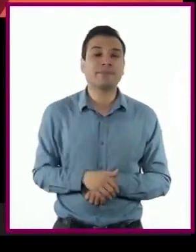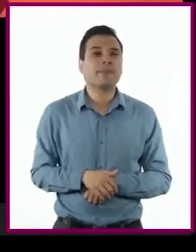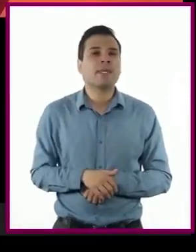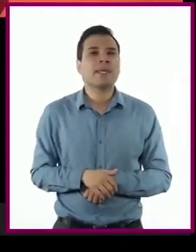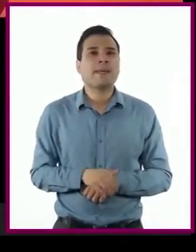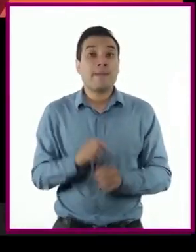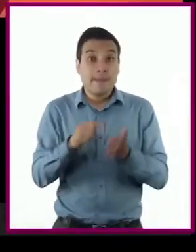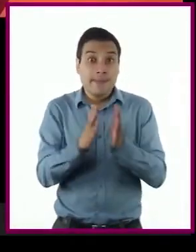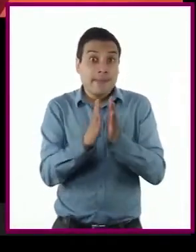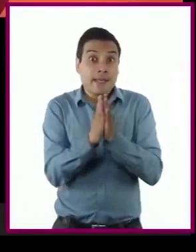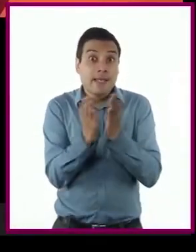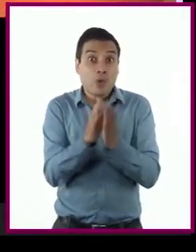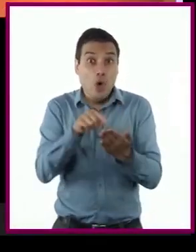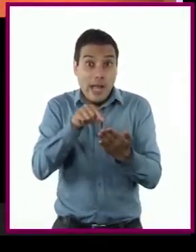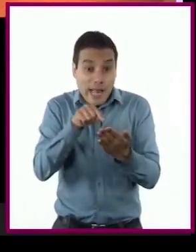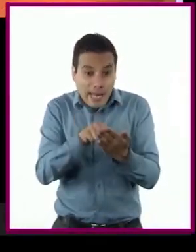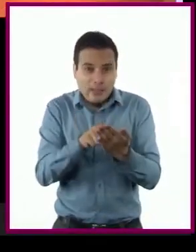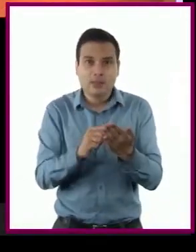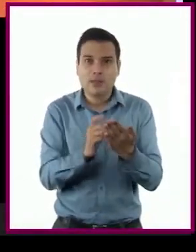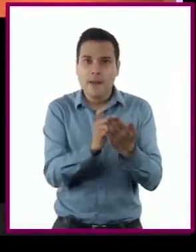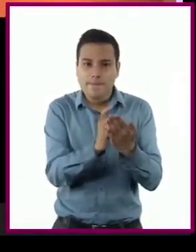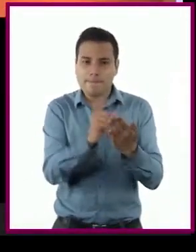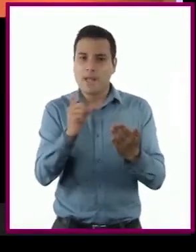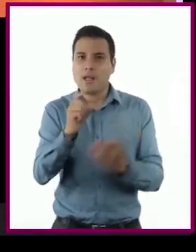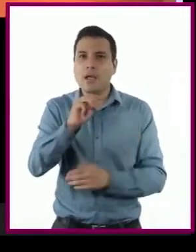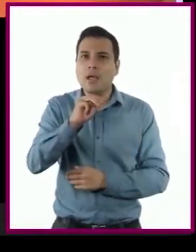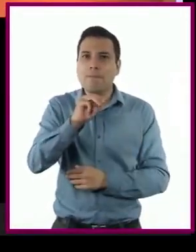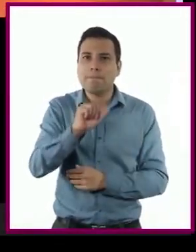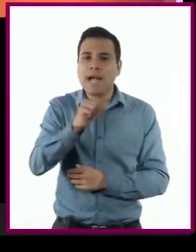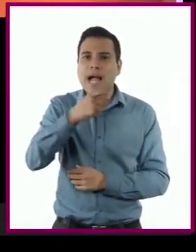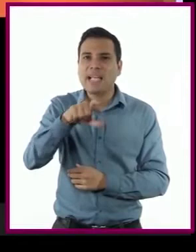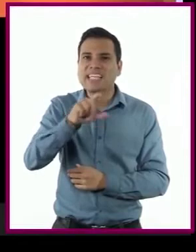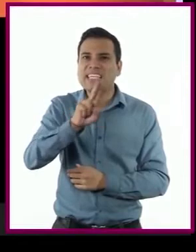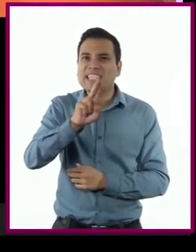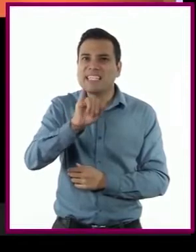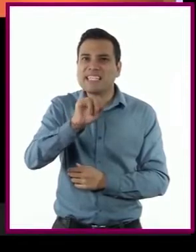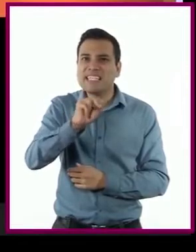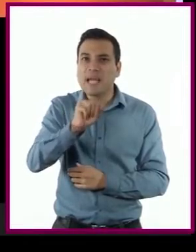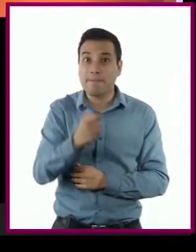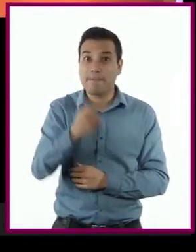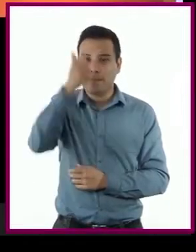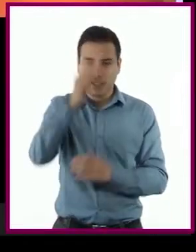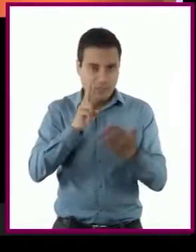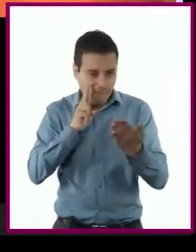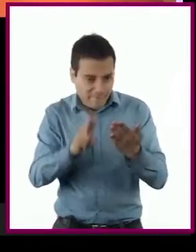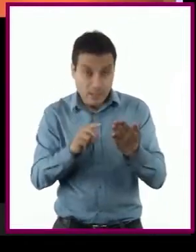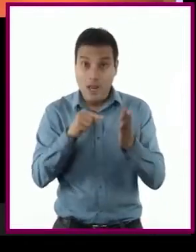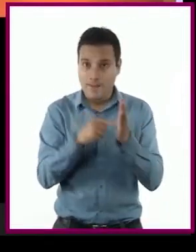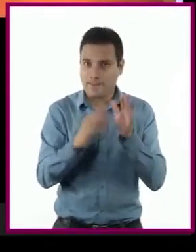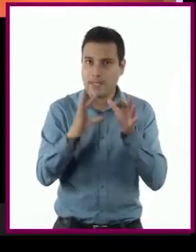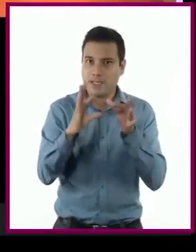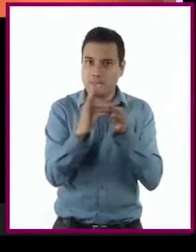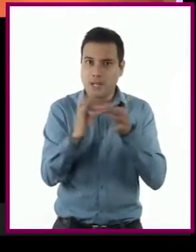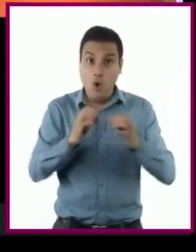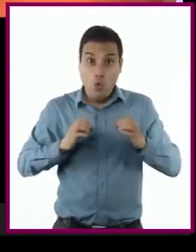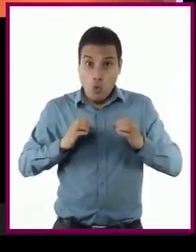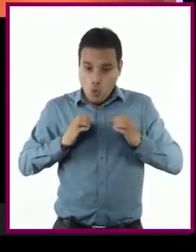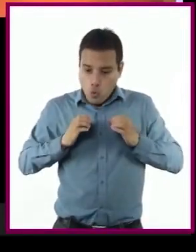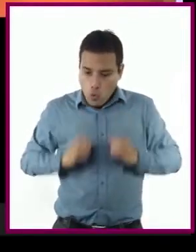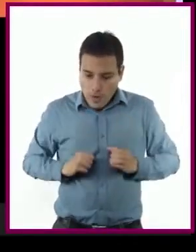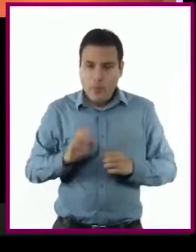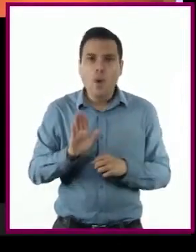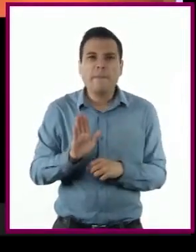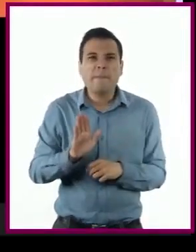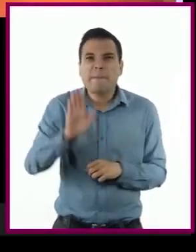donde por primera vez leí el concepto de máquina. El autor del libro explicaba el cuerpo humano como